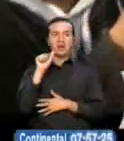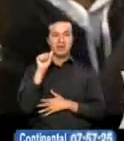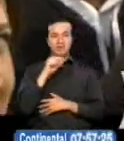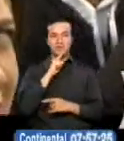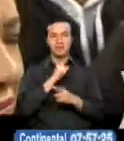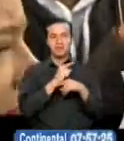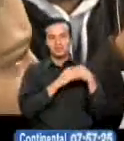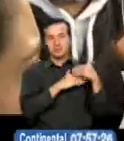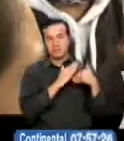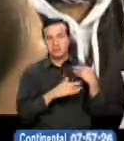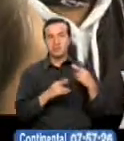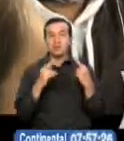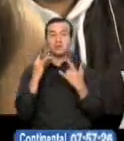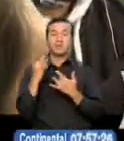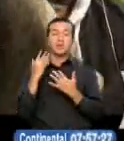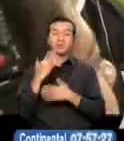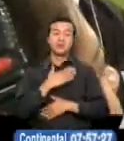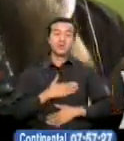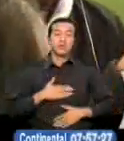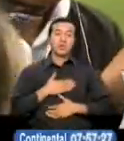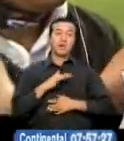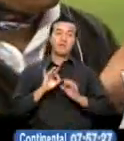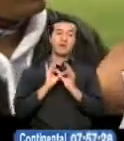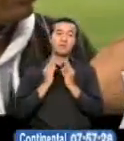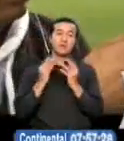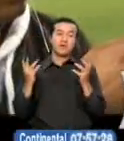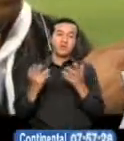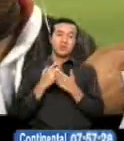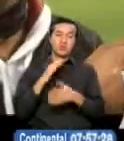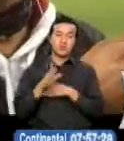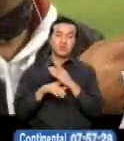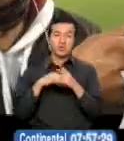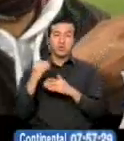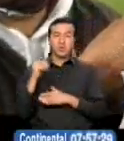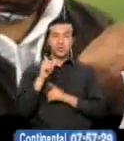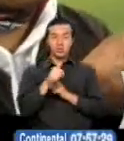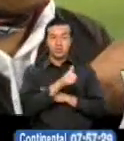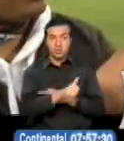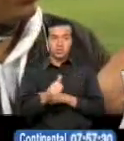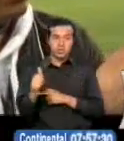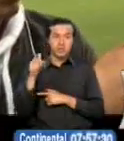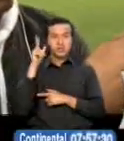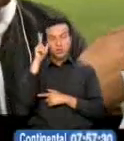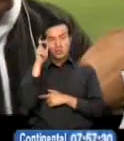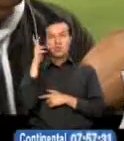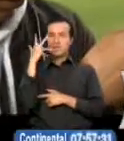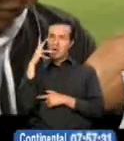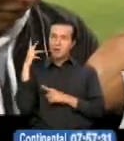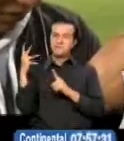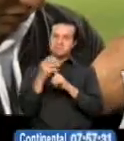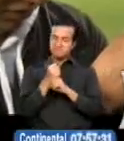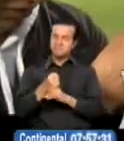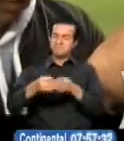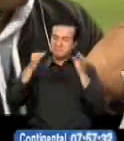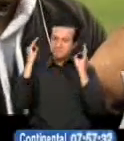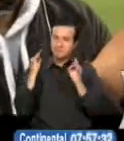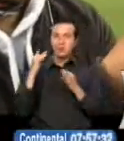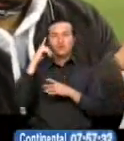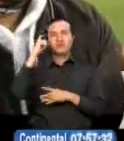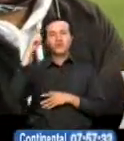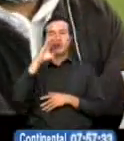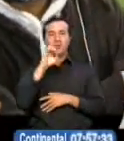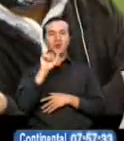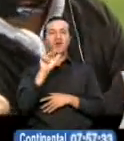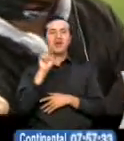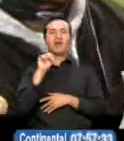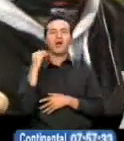bueno, esperemos disfrutar esto con la familia, con todos los muchachos, creo que se hizo realidad el sueño del Clan